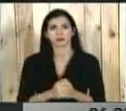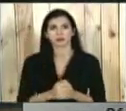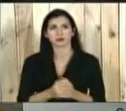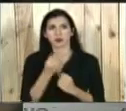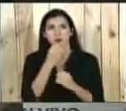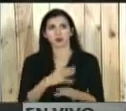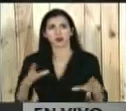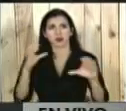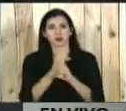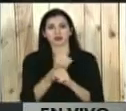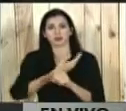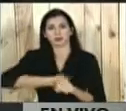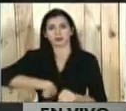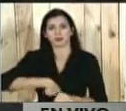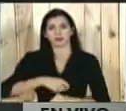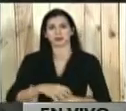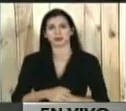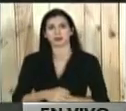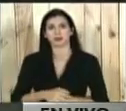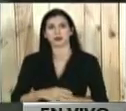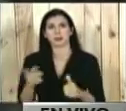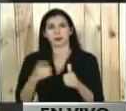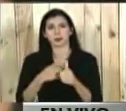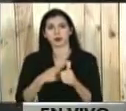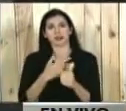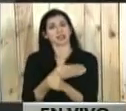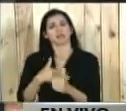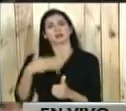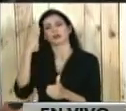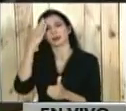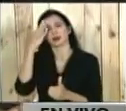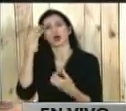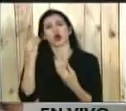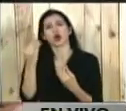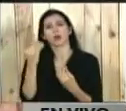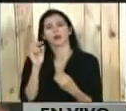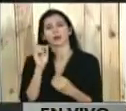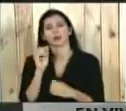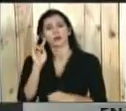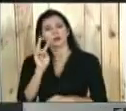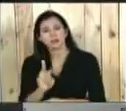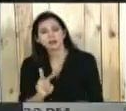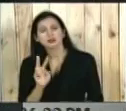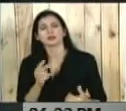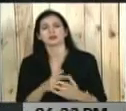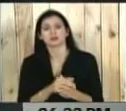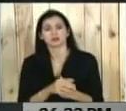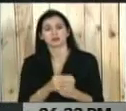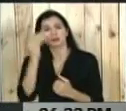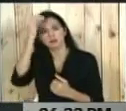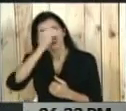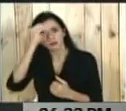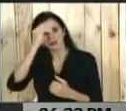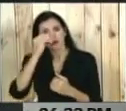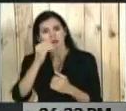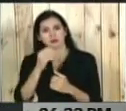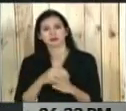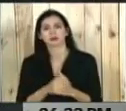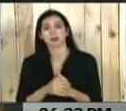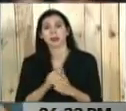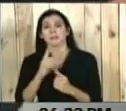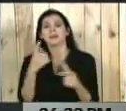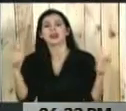Buenas noches, presidente. Buenas noches. Nosotros en primer lugar quisiéramos saber cómo vio este primer encuentro con los representantes de la Mesa de la